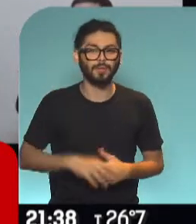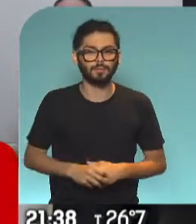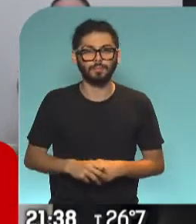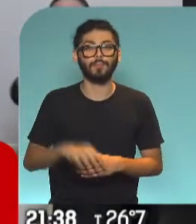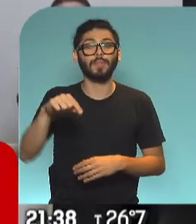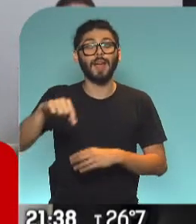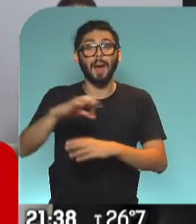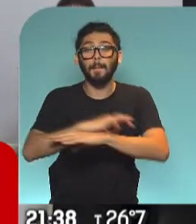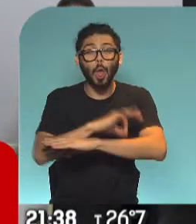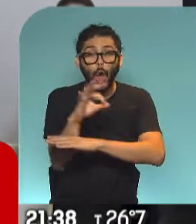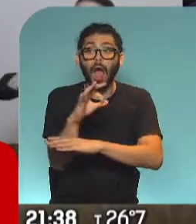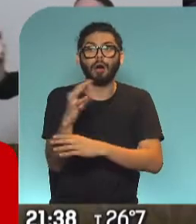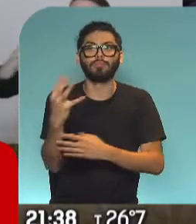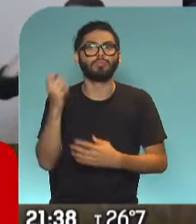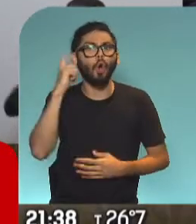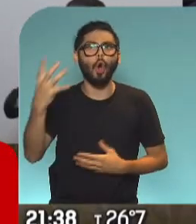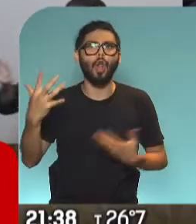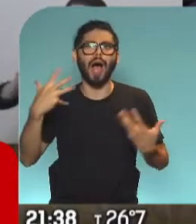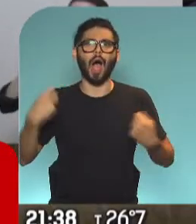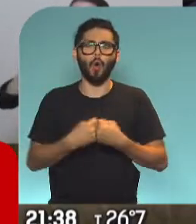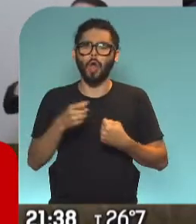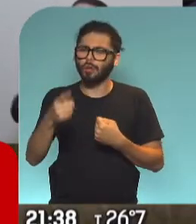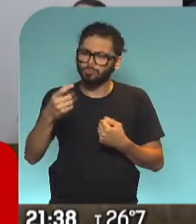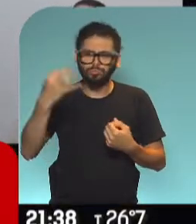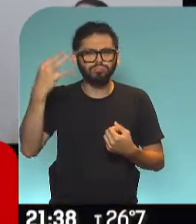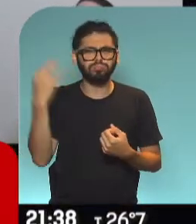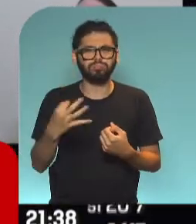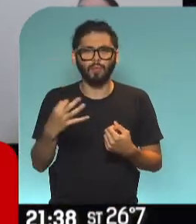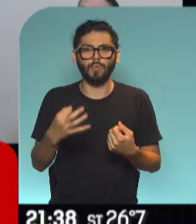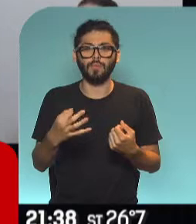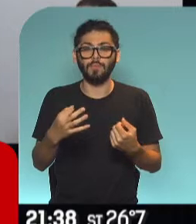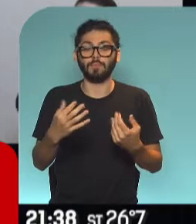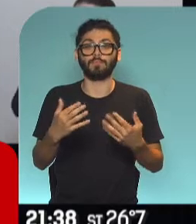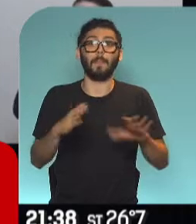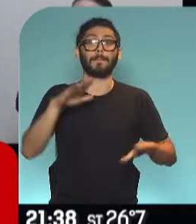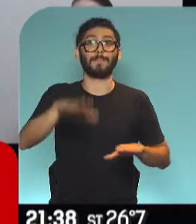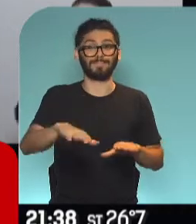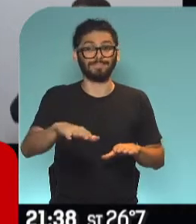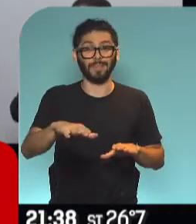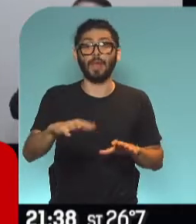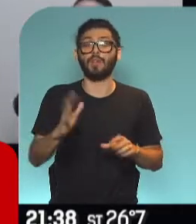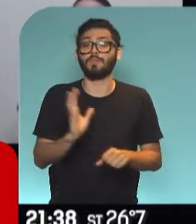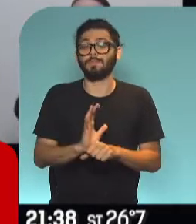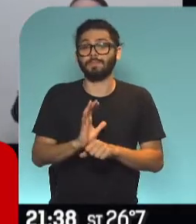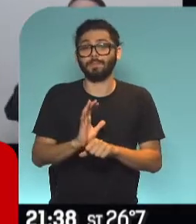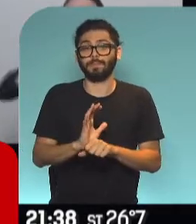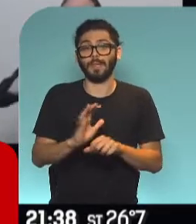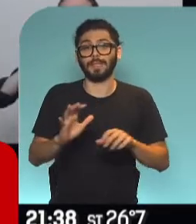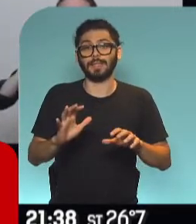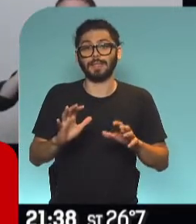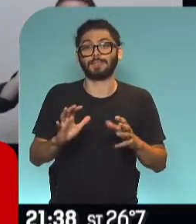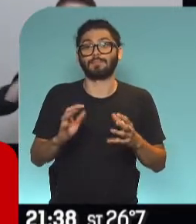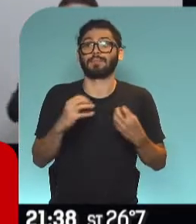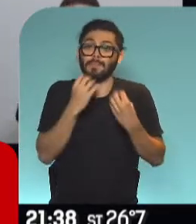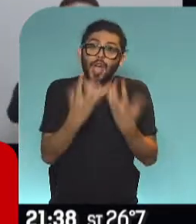a un acuerdo, que es un paso decisivo, que nos pone en una situación ventajosa a efectos